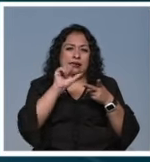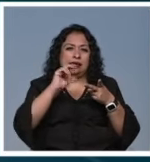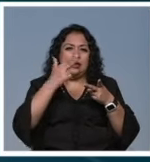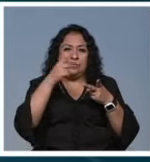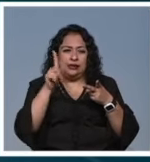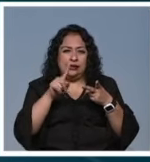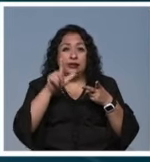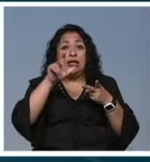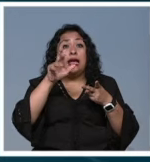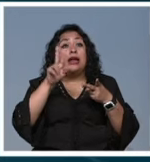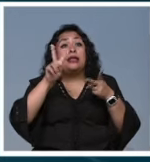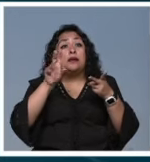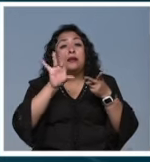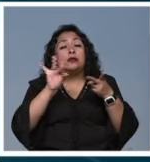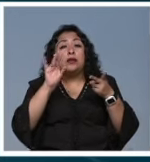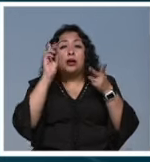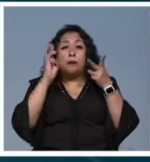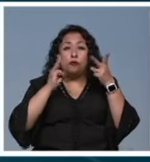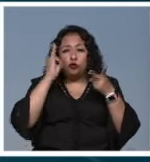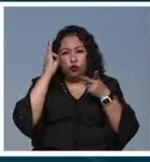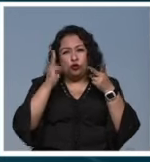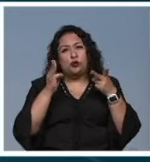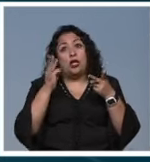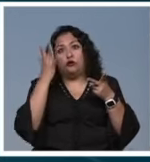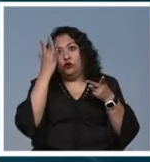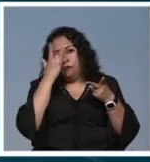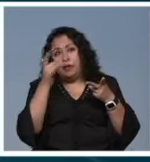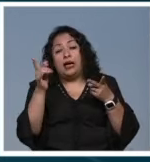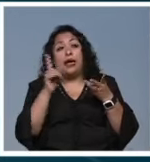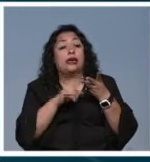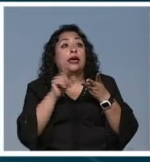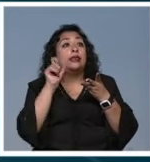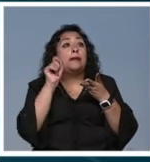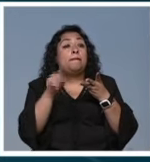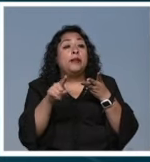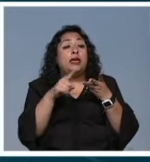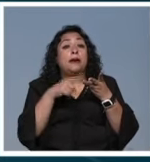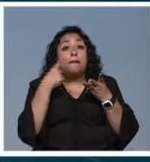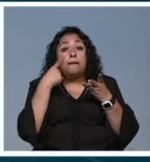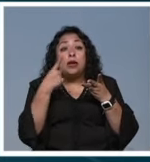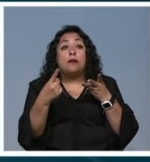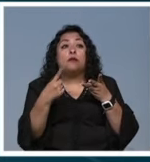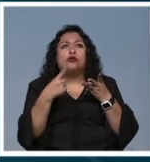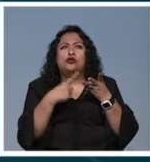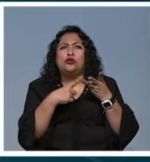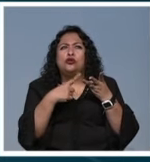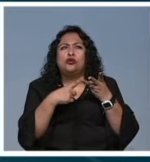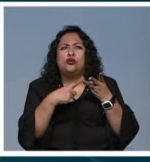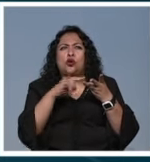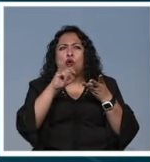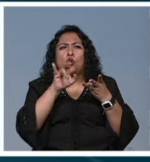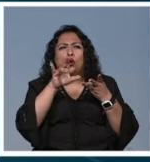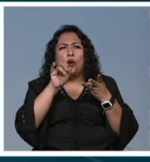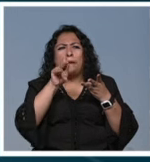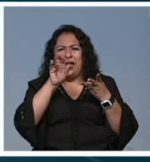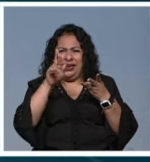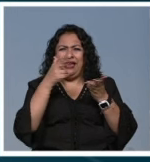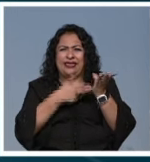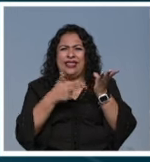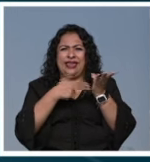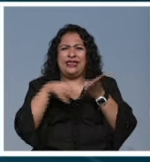que va a hablar sobre los museos y su magia. También tendremos la presencia de Julio Perea, que va a hacer un taller